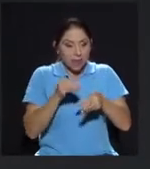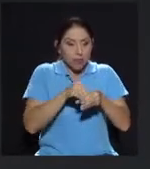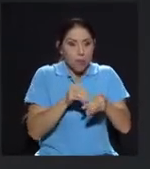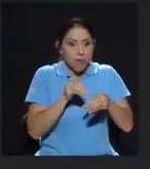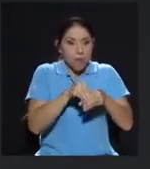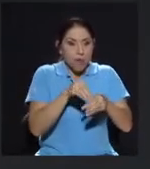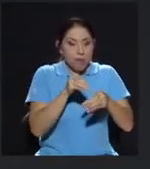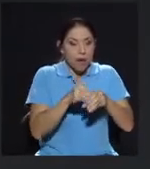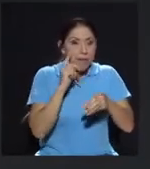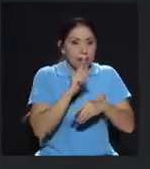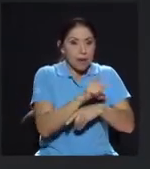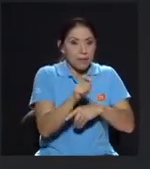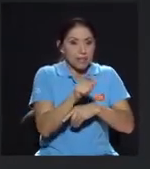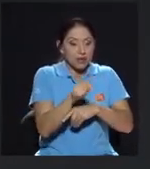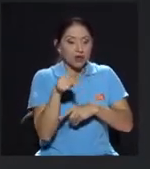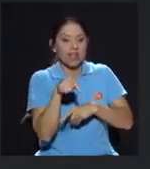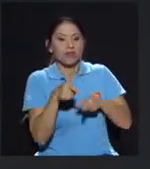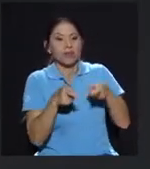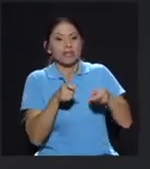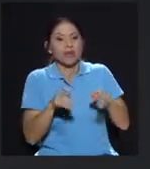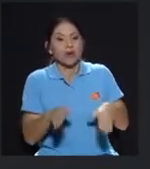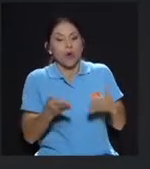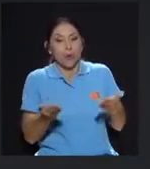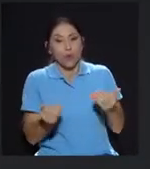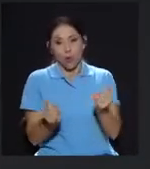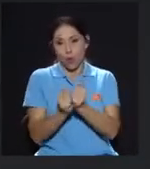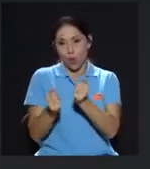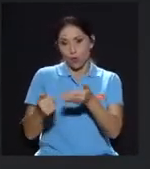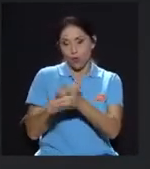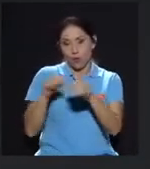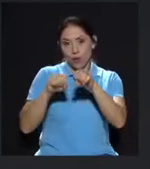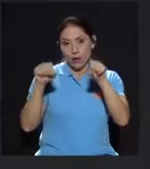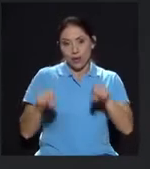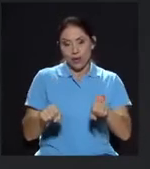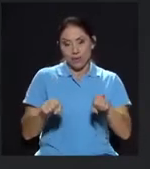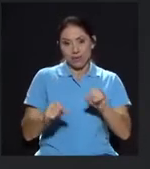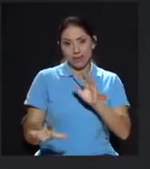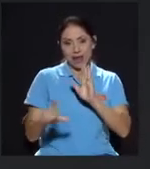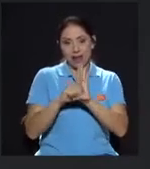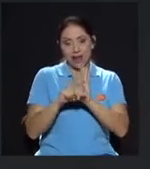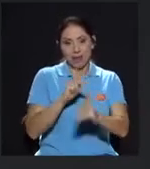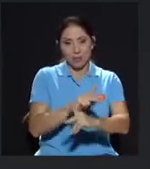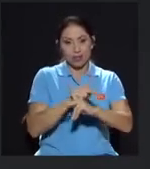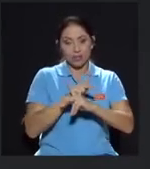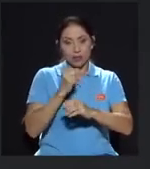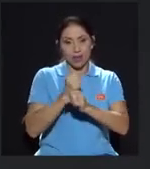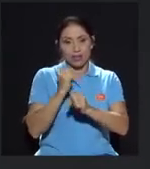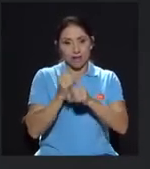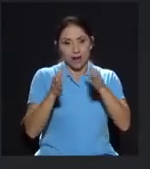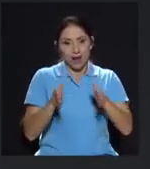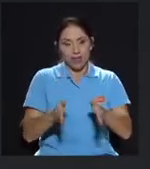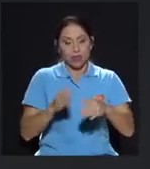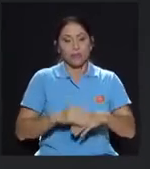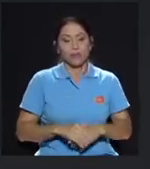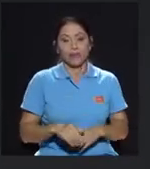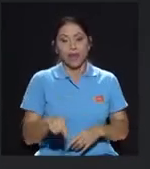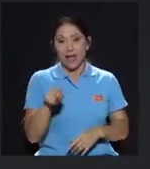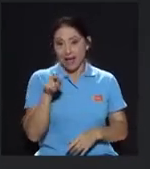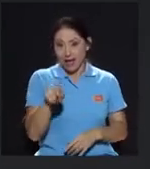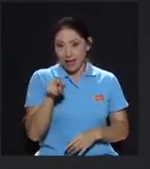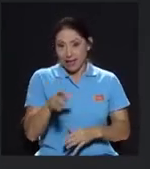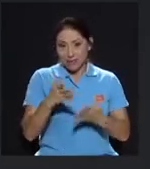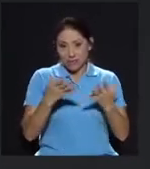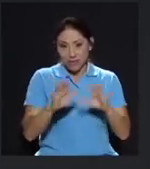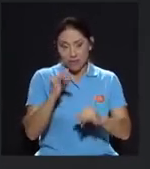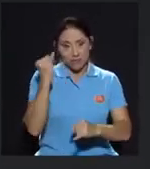bajo el nuevo régimen de la ley de protección al trabajador fue ahí cuando concluyendo esa